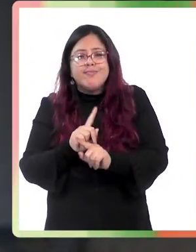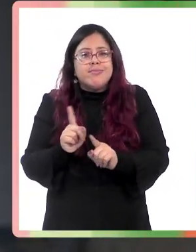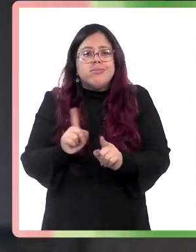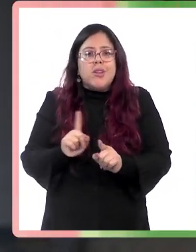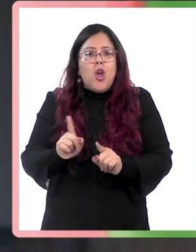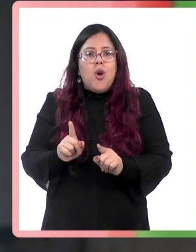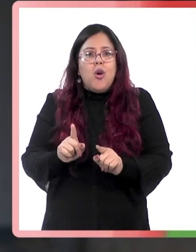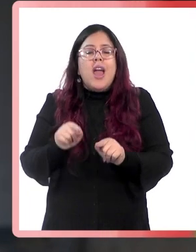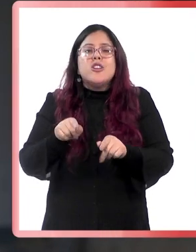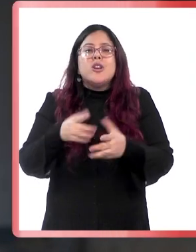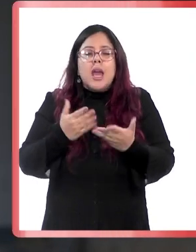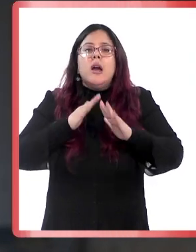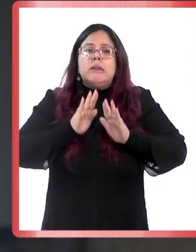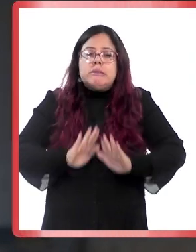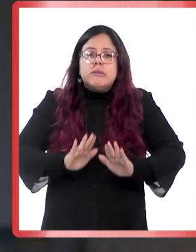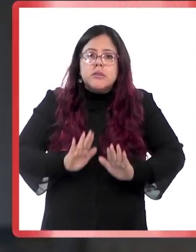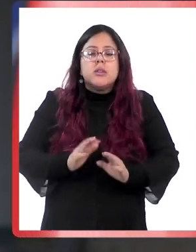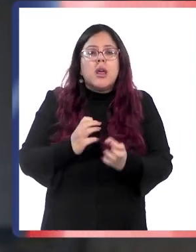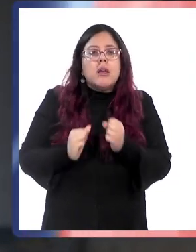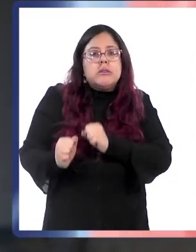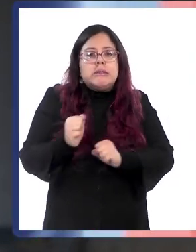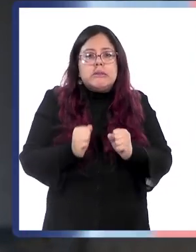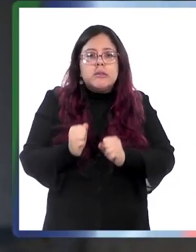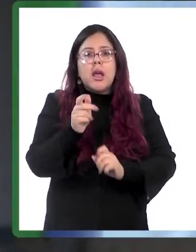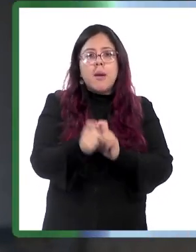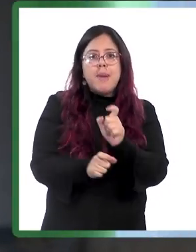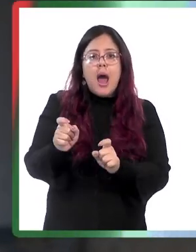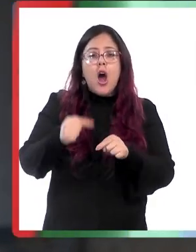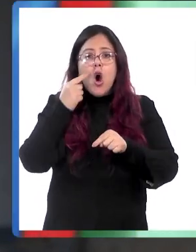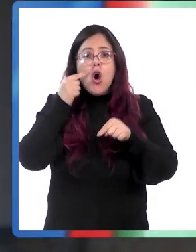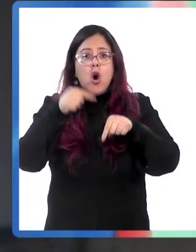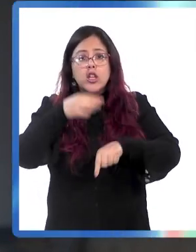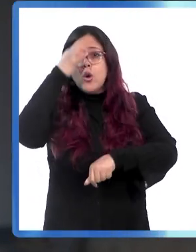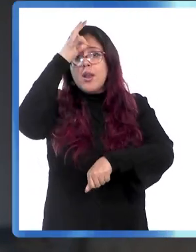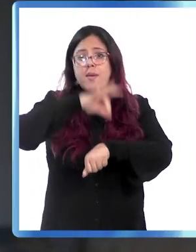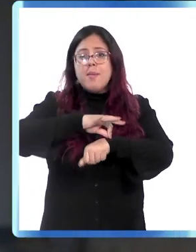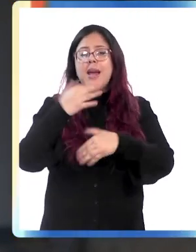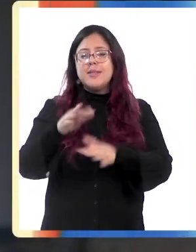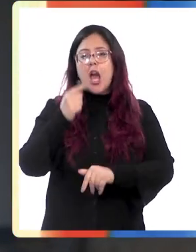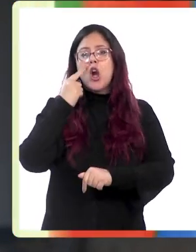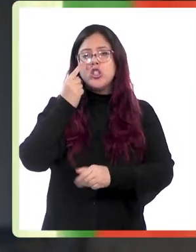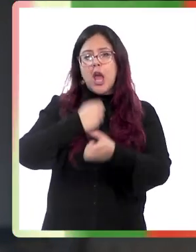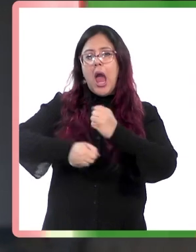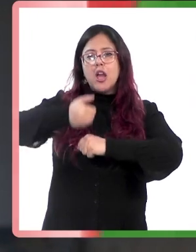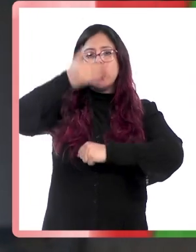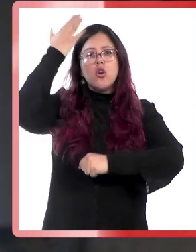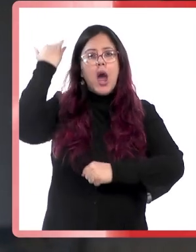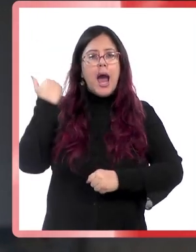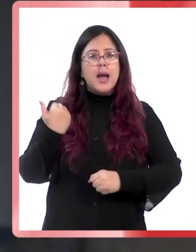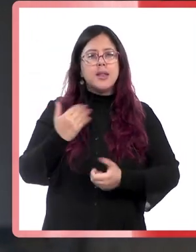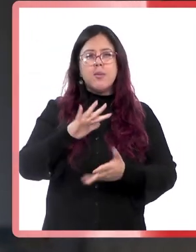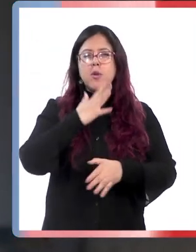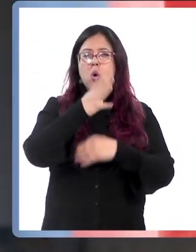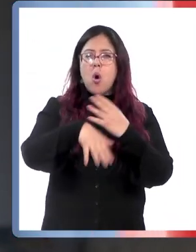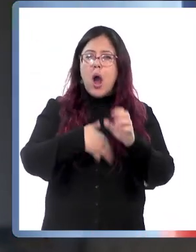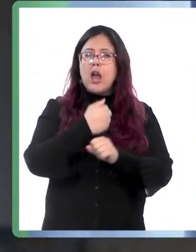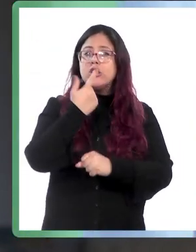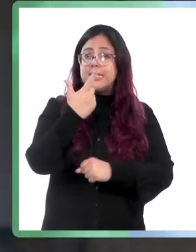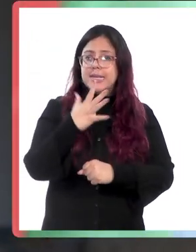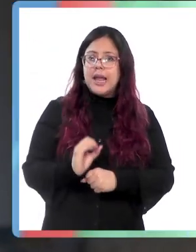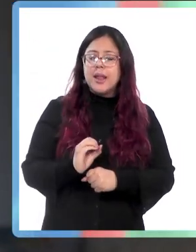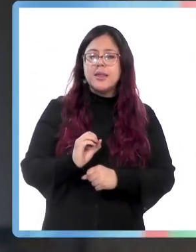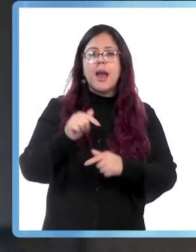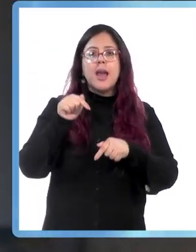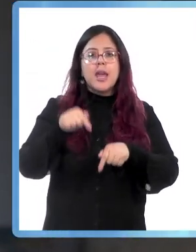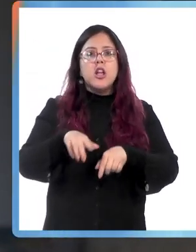para bajar un poquito la ansiedad o la angustia en la población, es una enfermedad que ya es conocida hace varios años, desde los años 70 más o